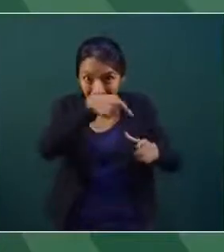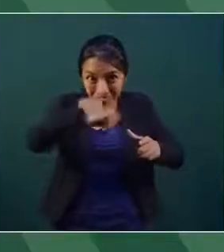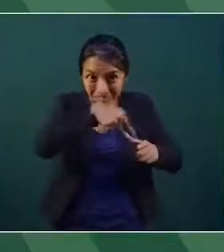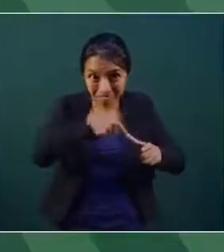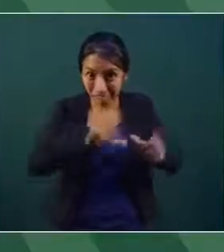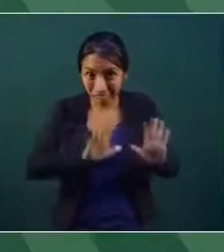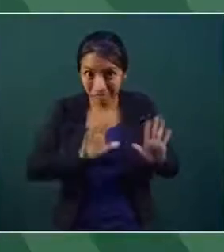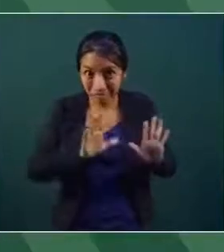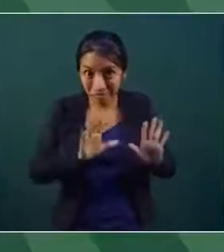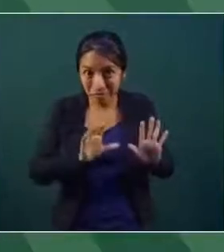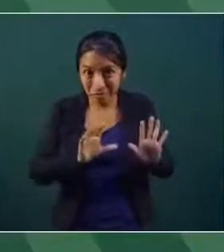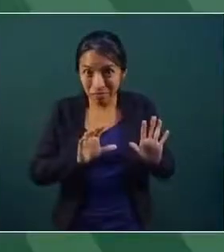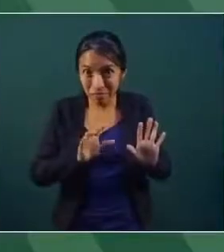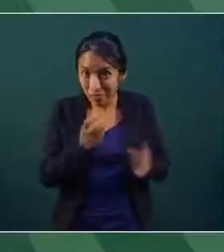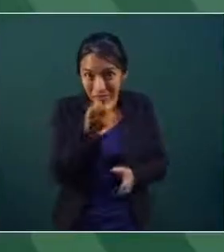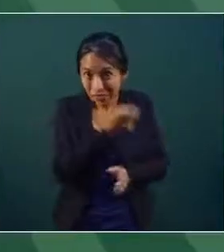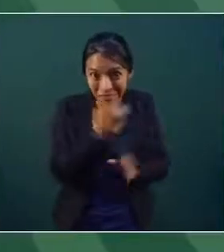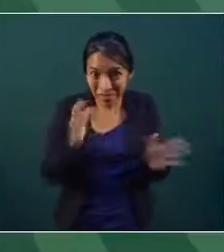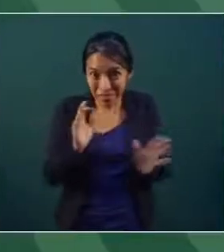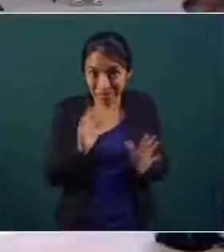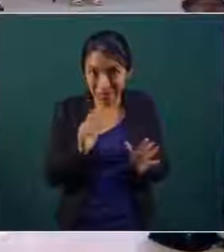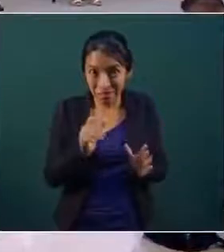con la Policía Federal,